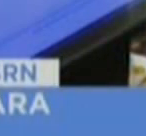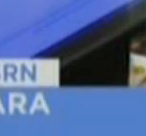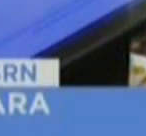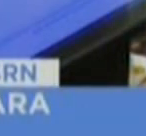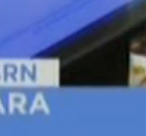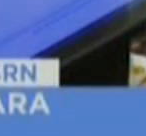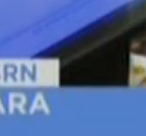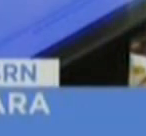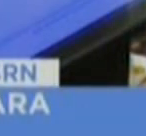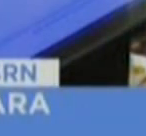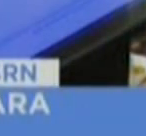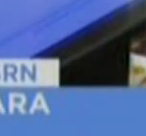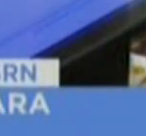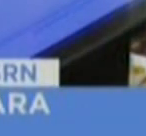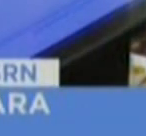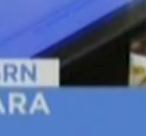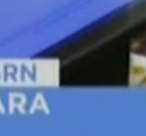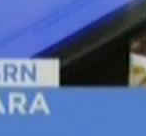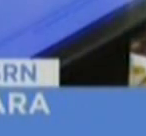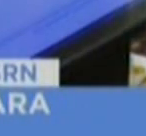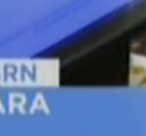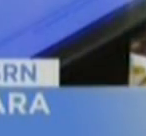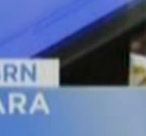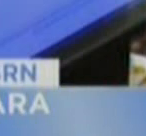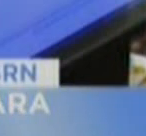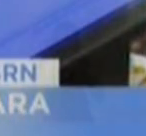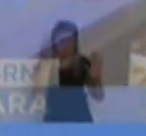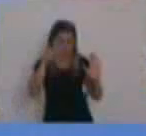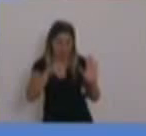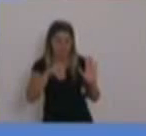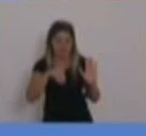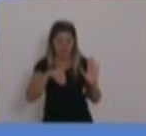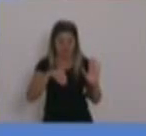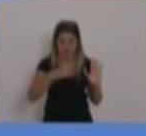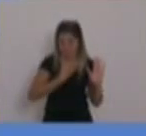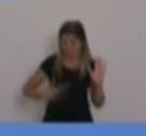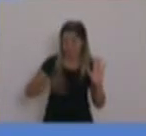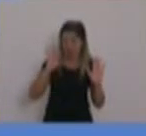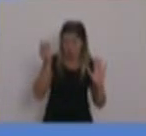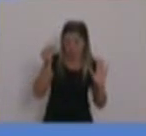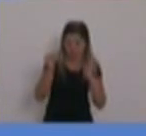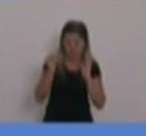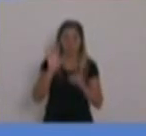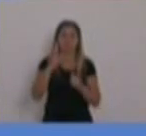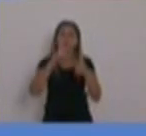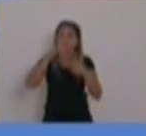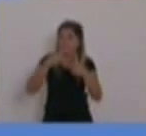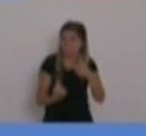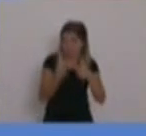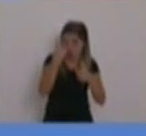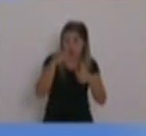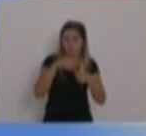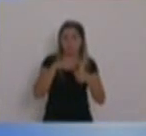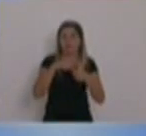Felicitas, Nazarena. El senador está dispuesto a responder preguntas. ¿Cómo está, senador? Gracias por recibirnos, antes que nada. Lo saludamos desde la